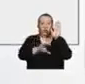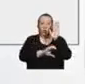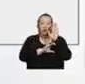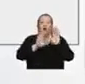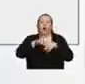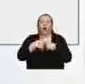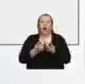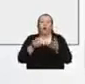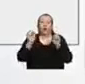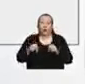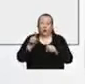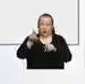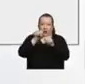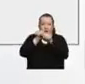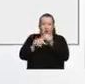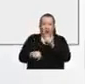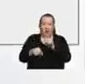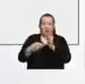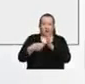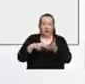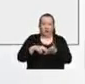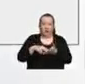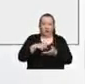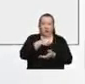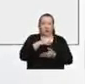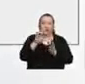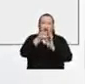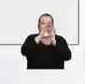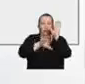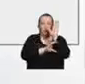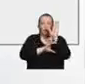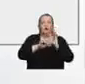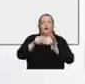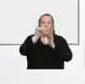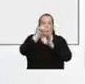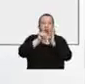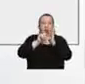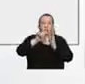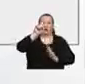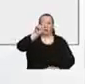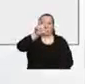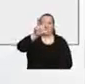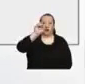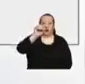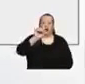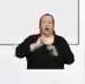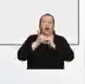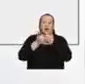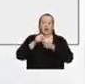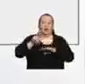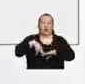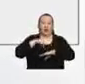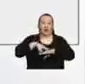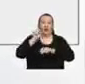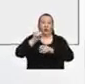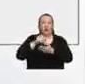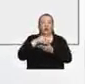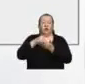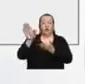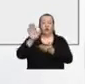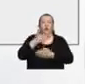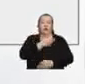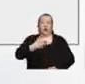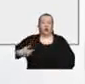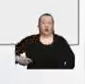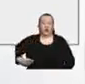desestabilizador invocar la constitución artículo 130 la asamblea nacional podrá destituir a la presidenta o presidente de república en los 10